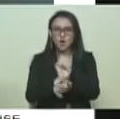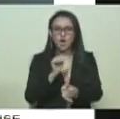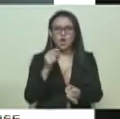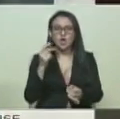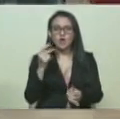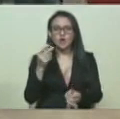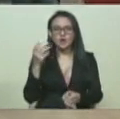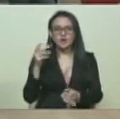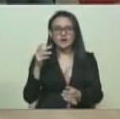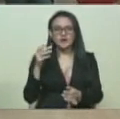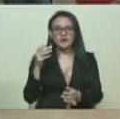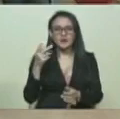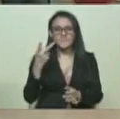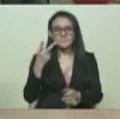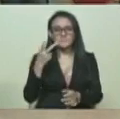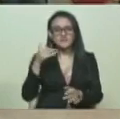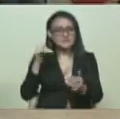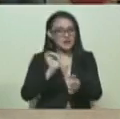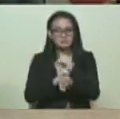fecha 29 del